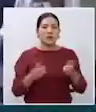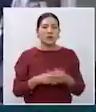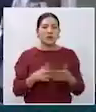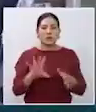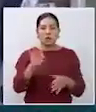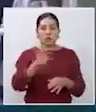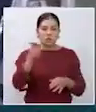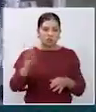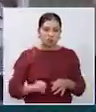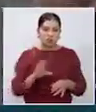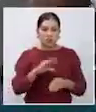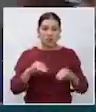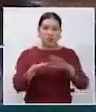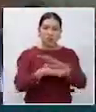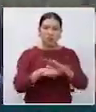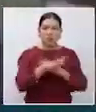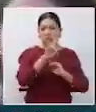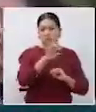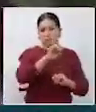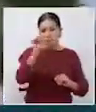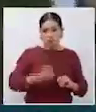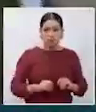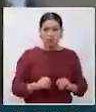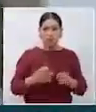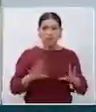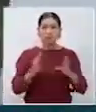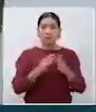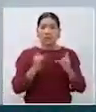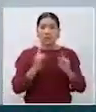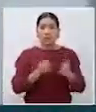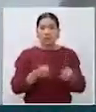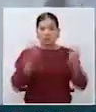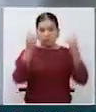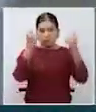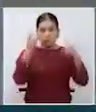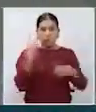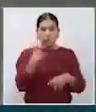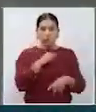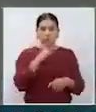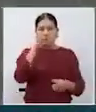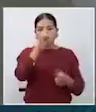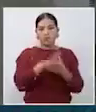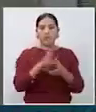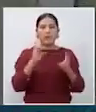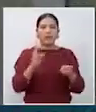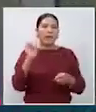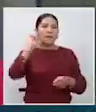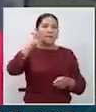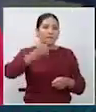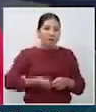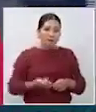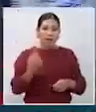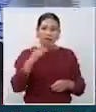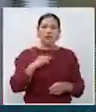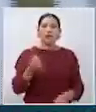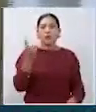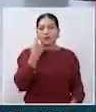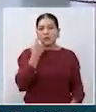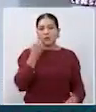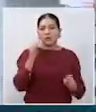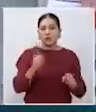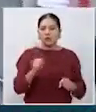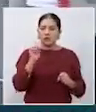el 8% y el básico el 7%. En ese entendido creemos nosotros que el día de mañana se sí nos va a poder